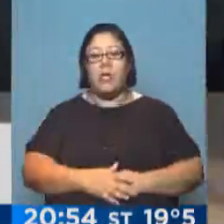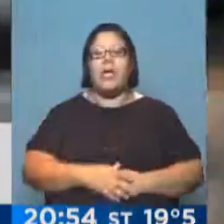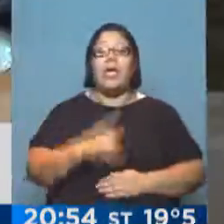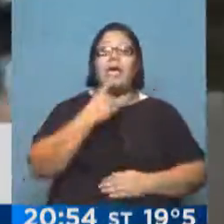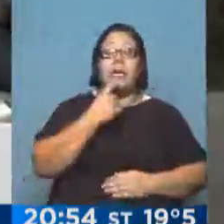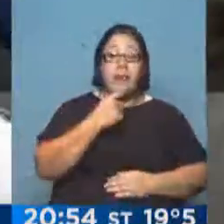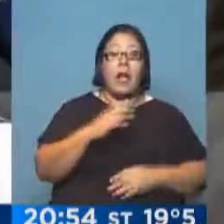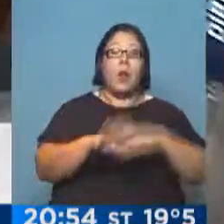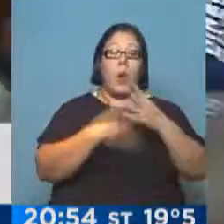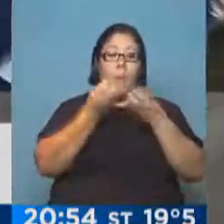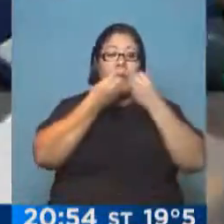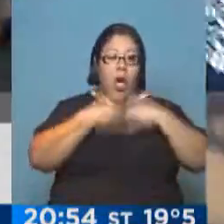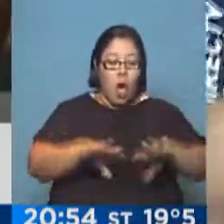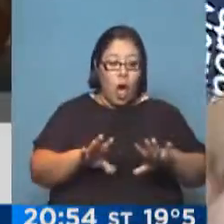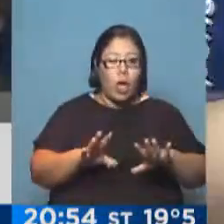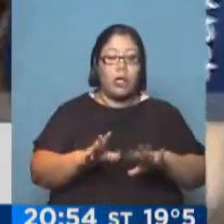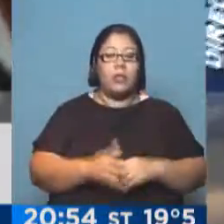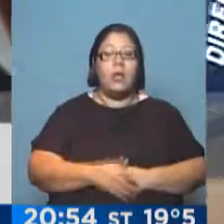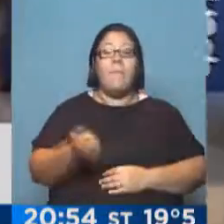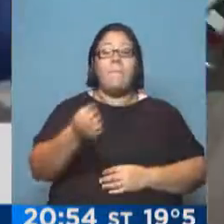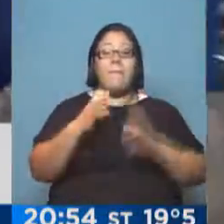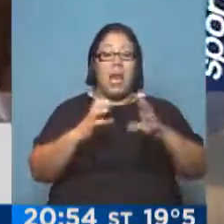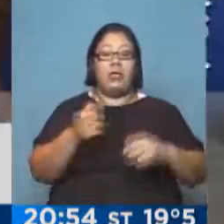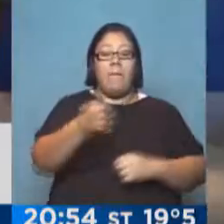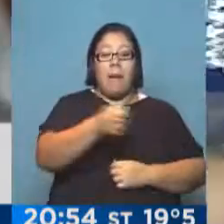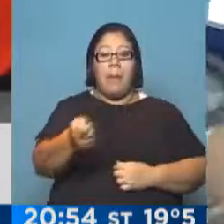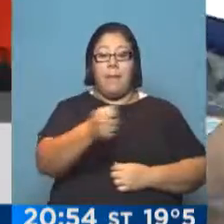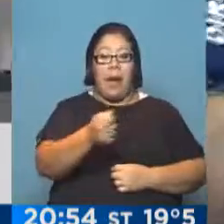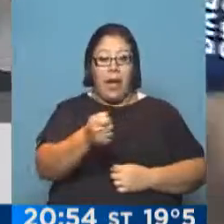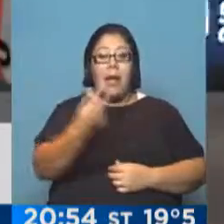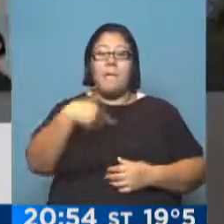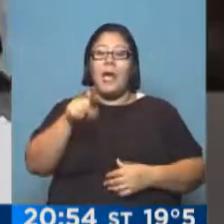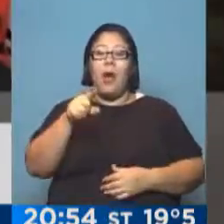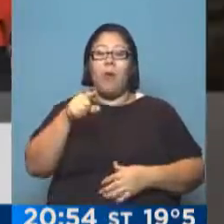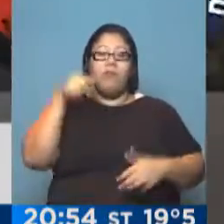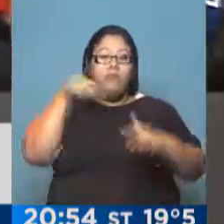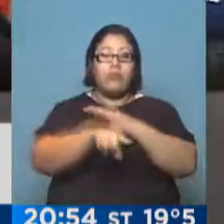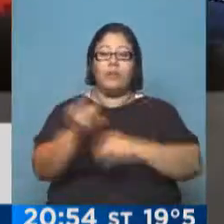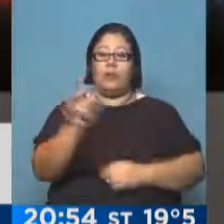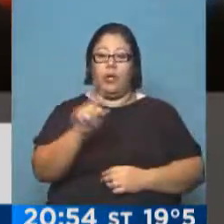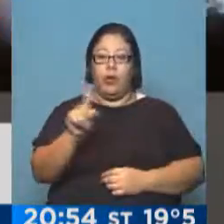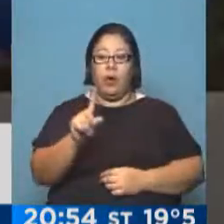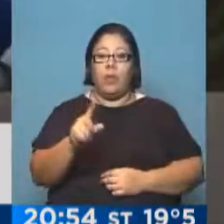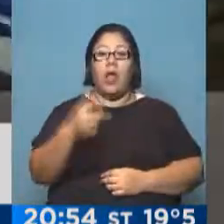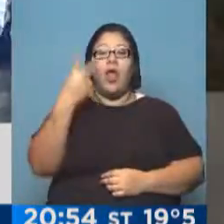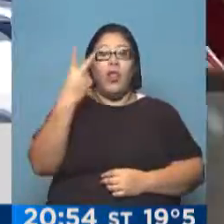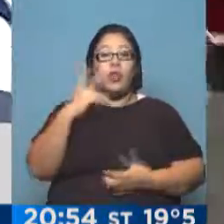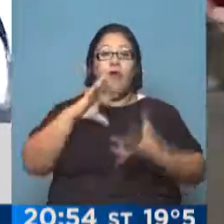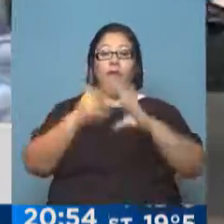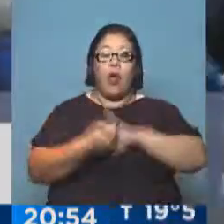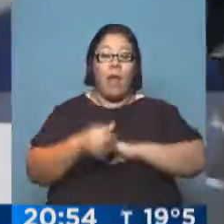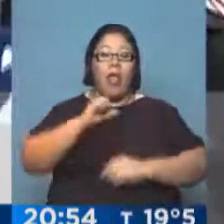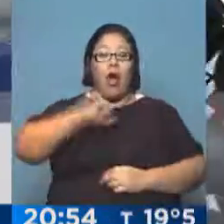un poco mejor, manejando la pelota sin tanta profundidad porque las dos opciones de gol fueron a través de centro y no